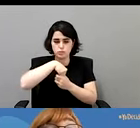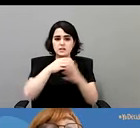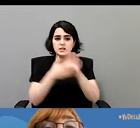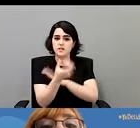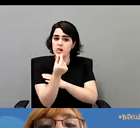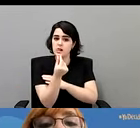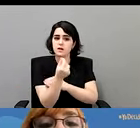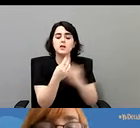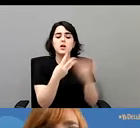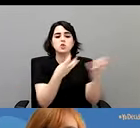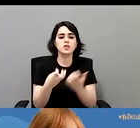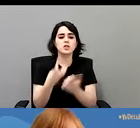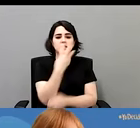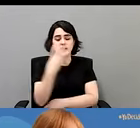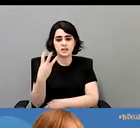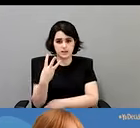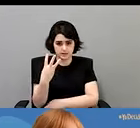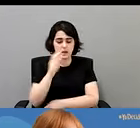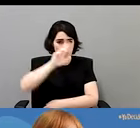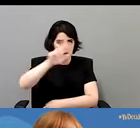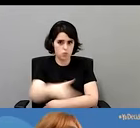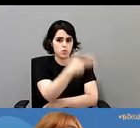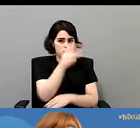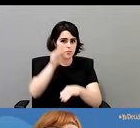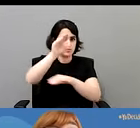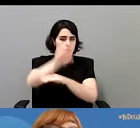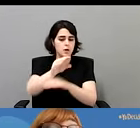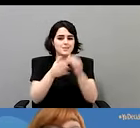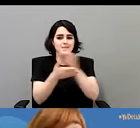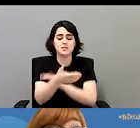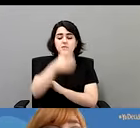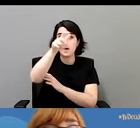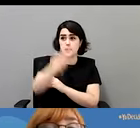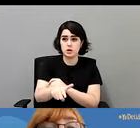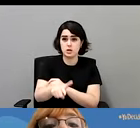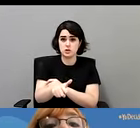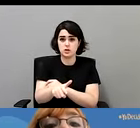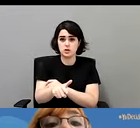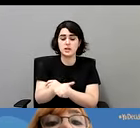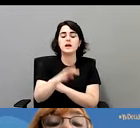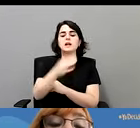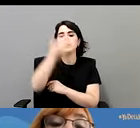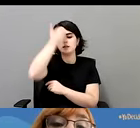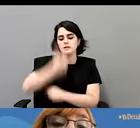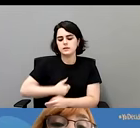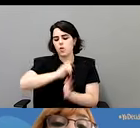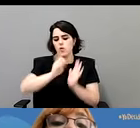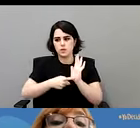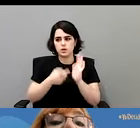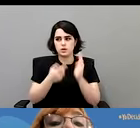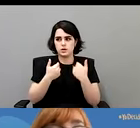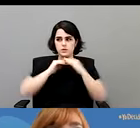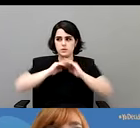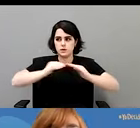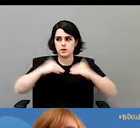de 833 euros. O sea, una persona que tiene una tetraparesia tendría de asistencia